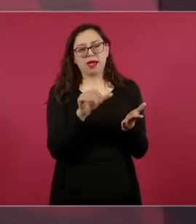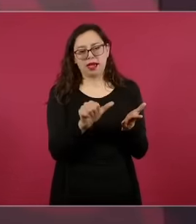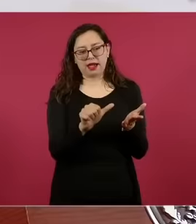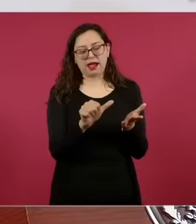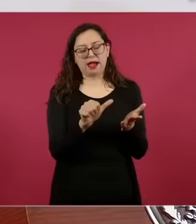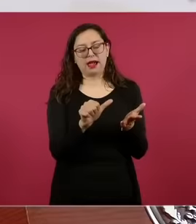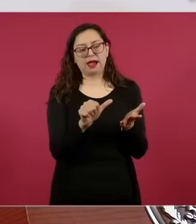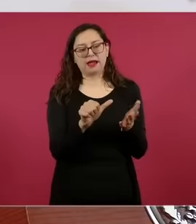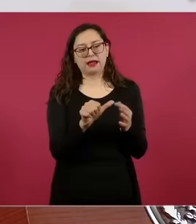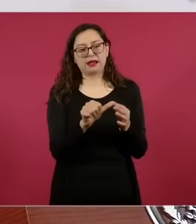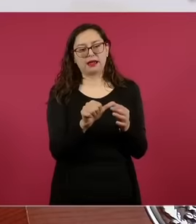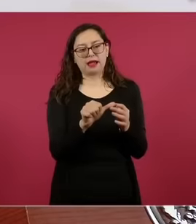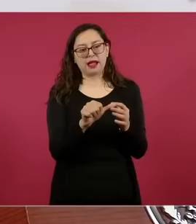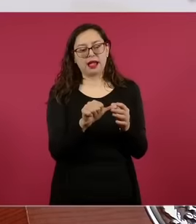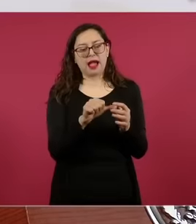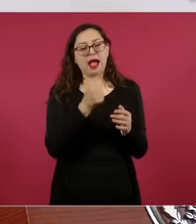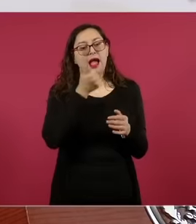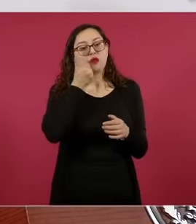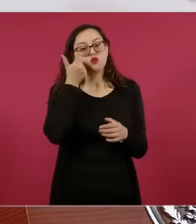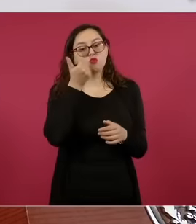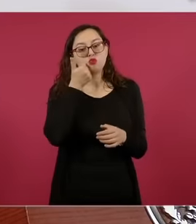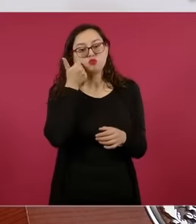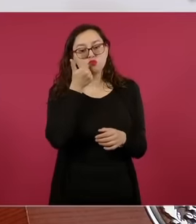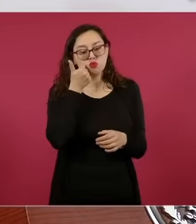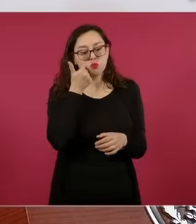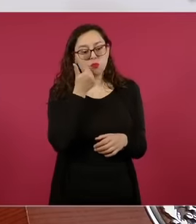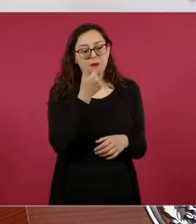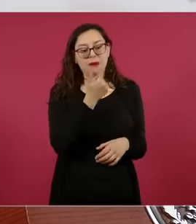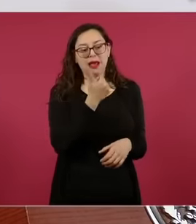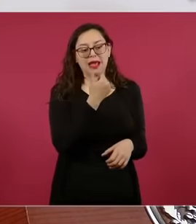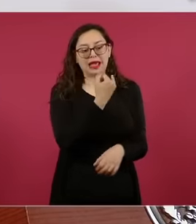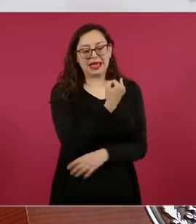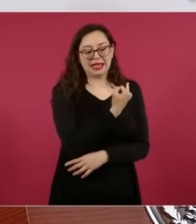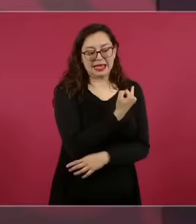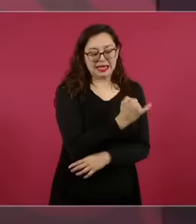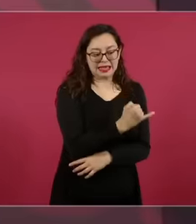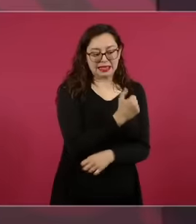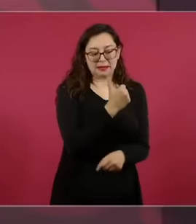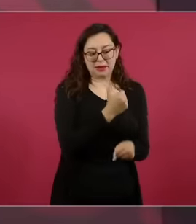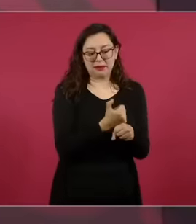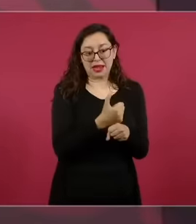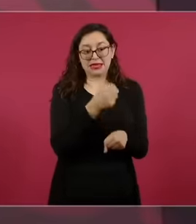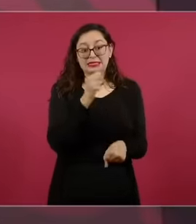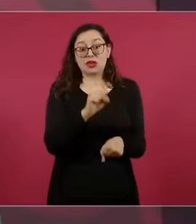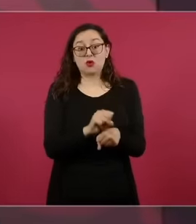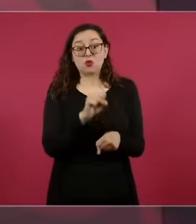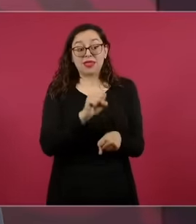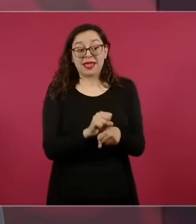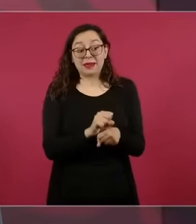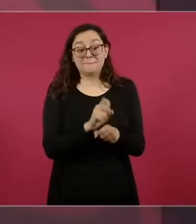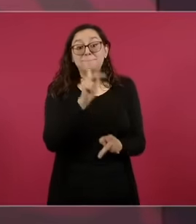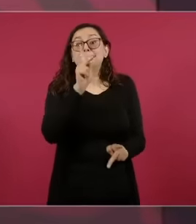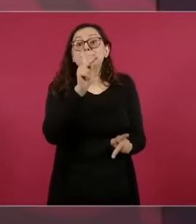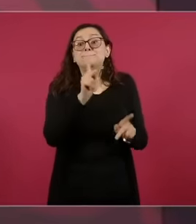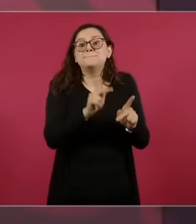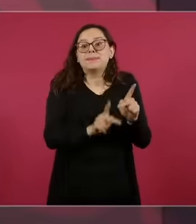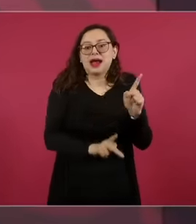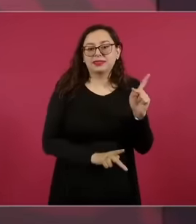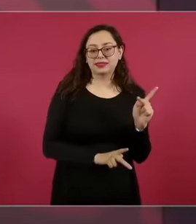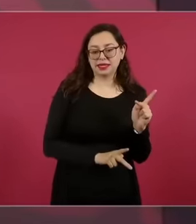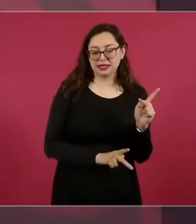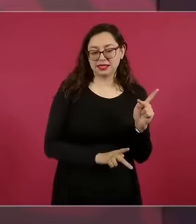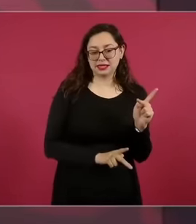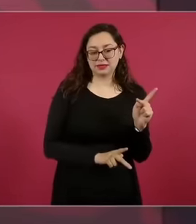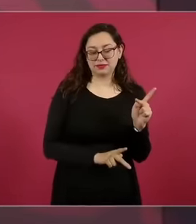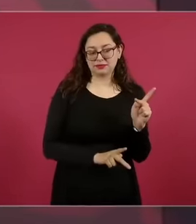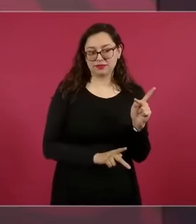a estudiantes de educación básica, de preescolar, primaria y secundaria, pero no a todos. En